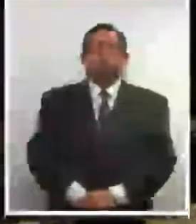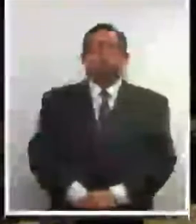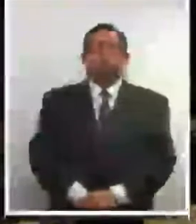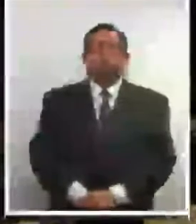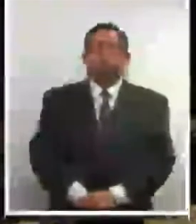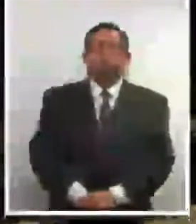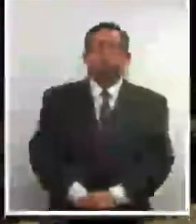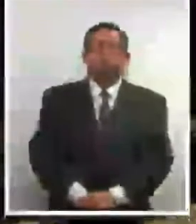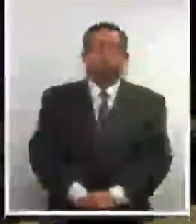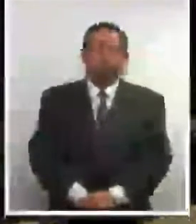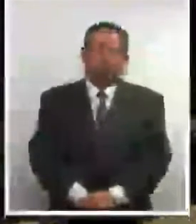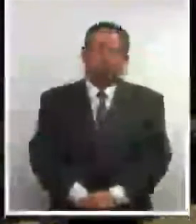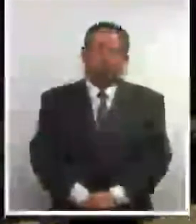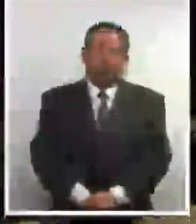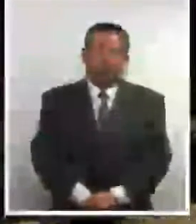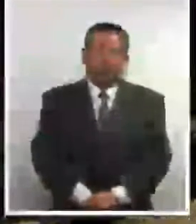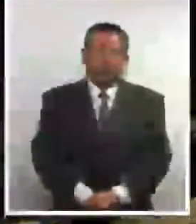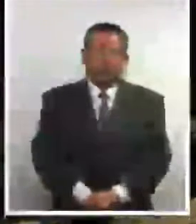42 me dije,